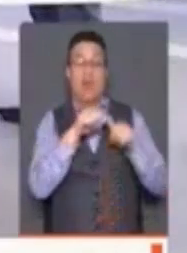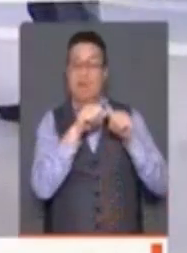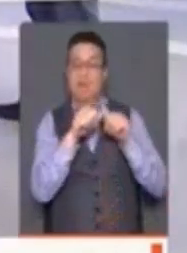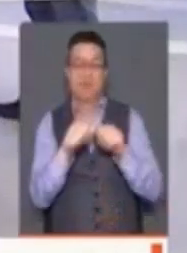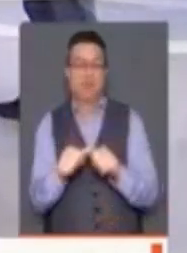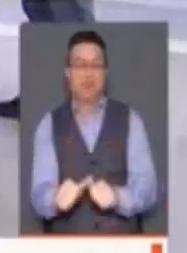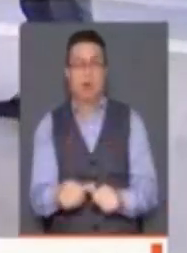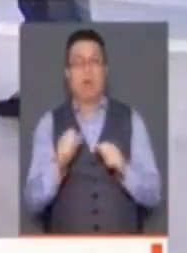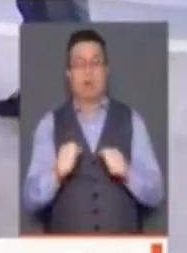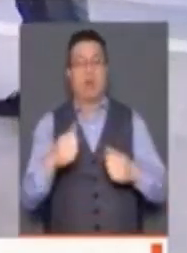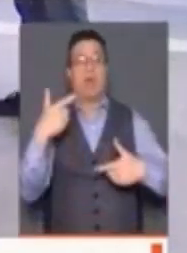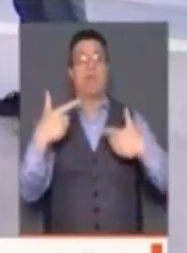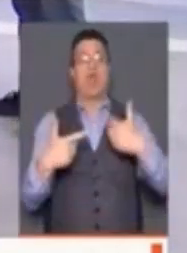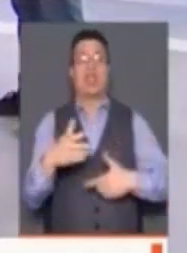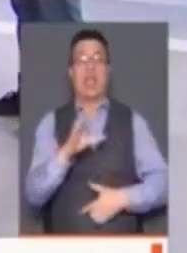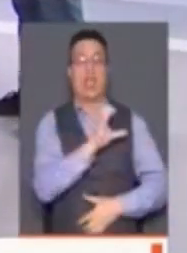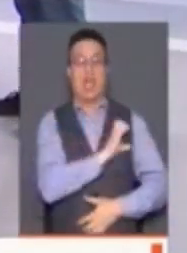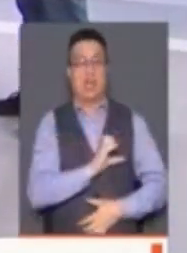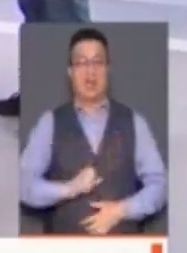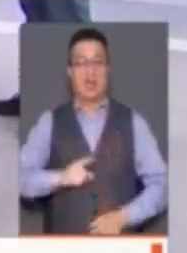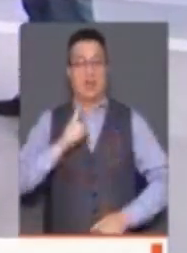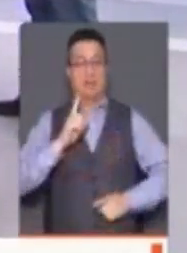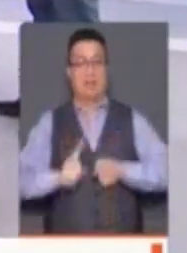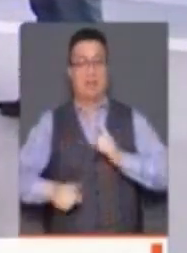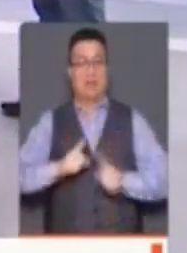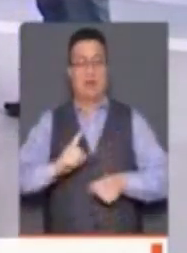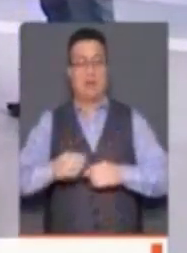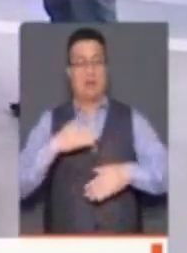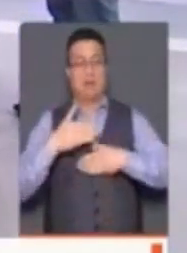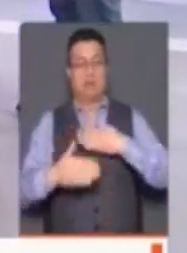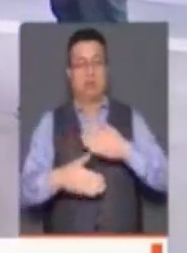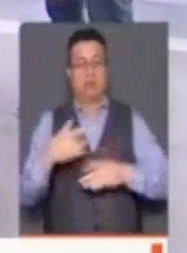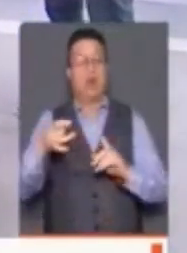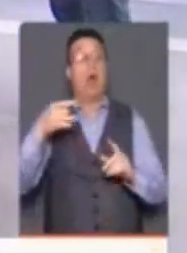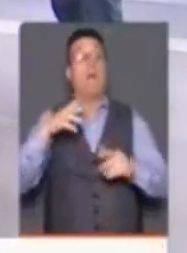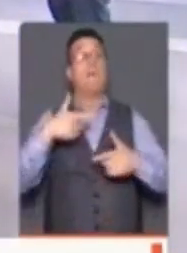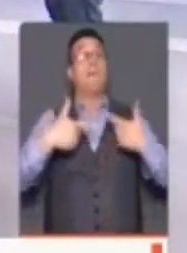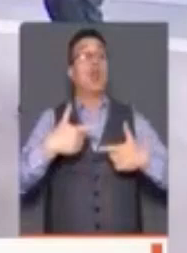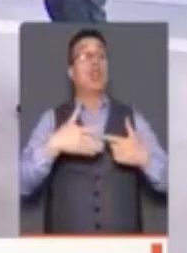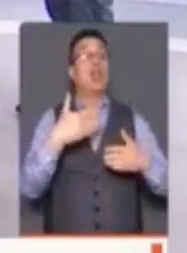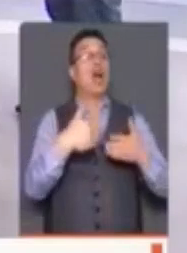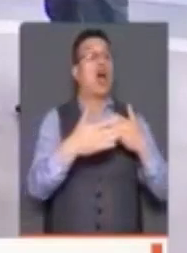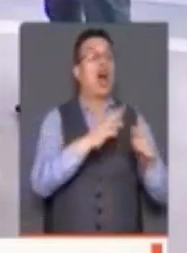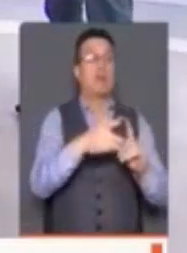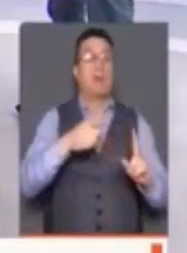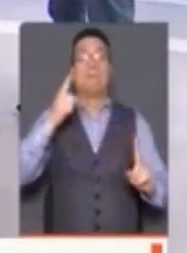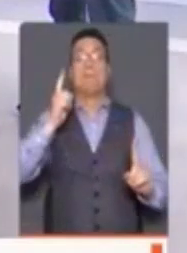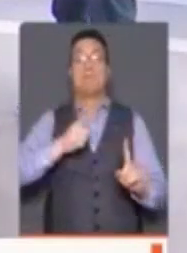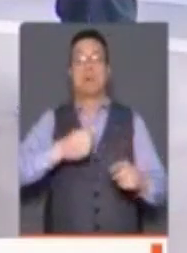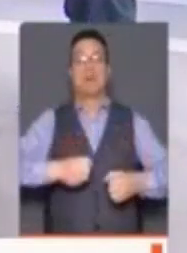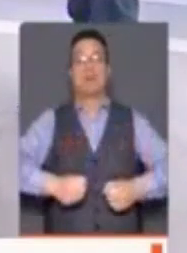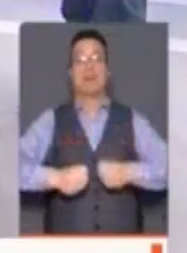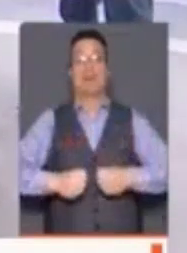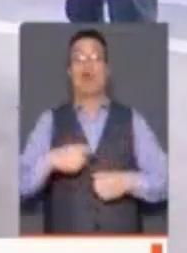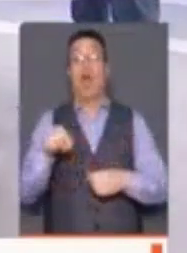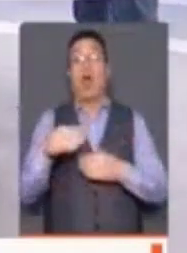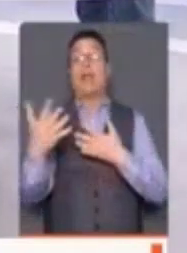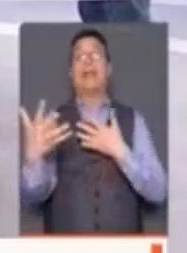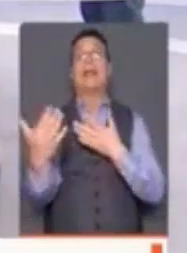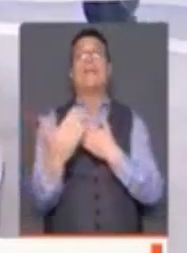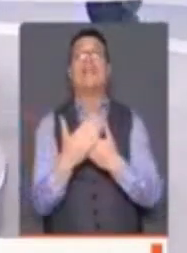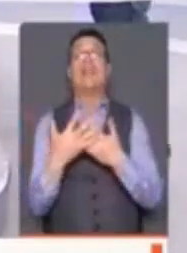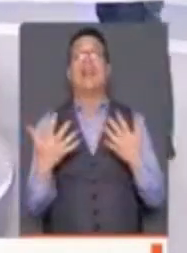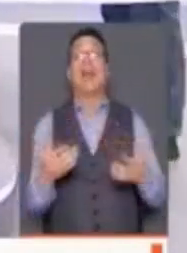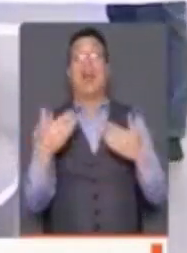una política de Estado y pasar por encima de la política contingente. Oye, bueno, hablemos de lo que viene, porque ya tenemos